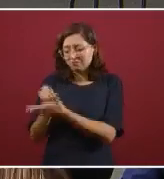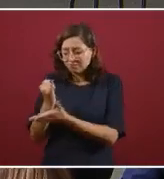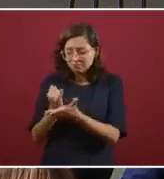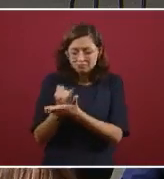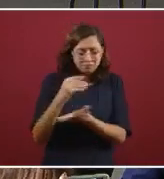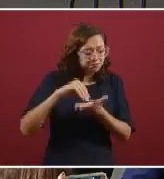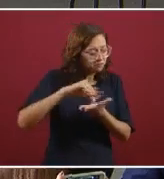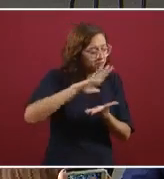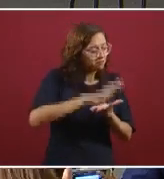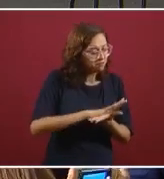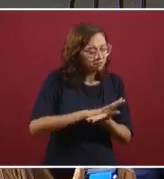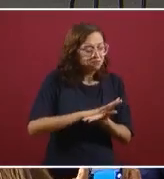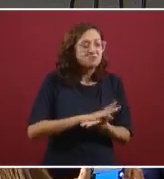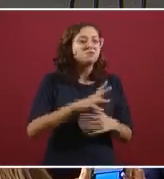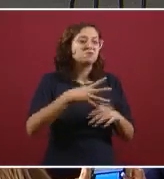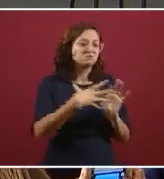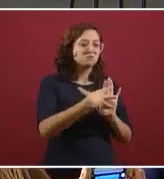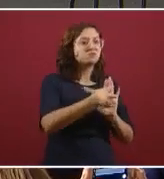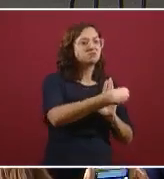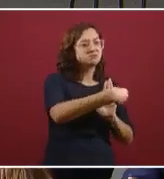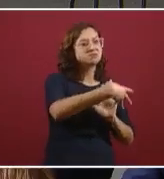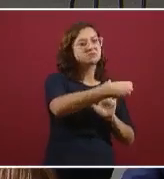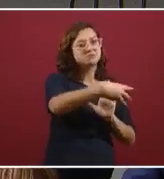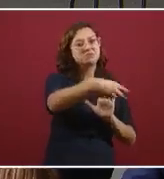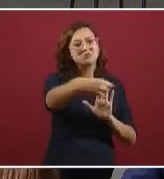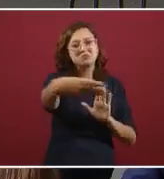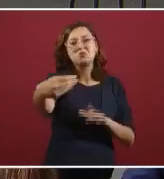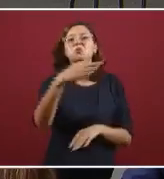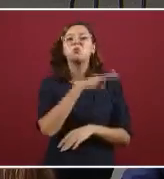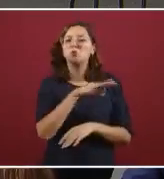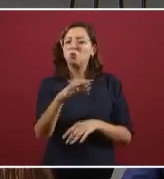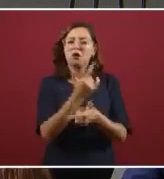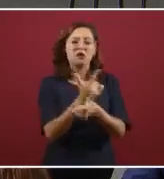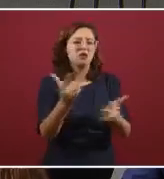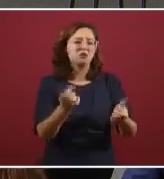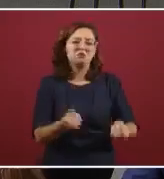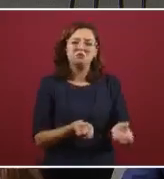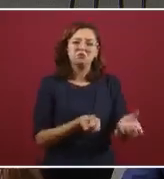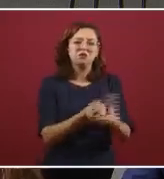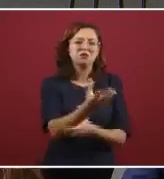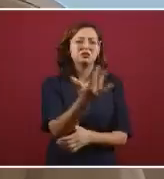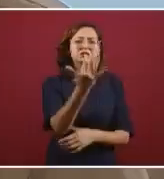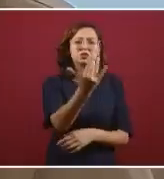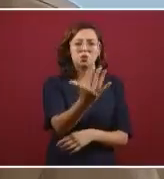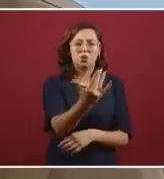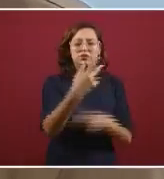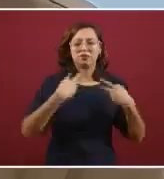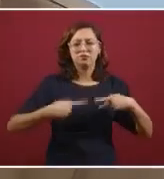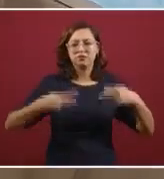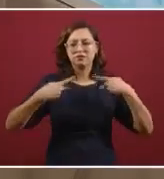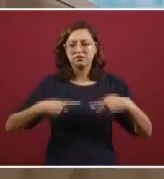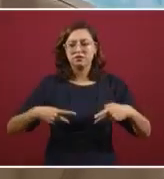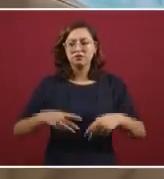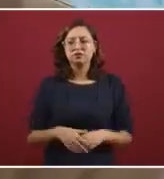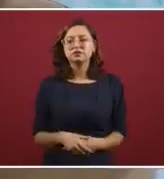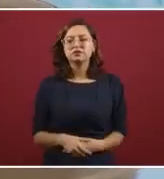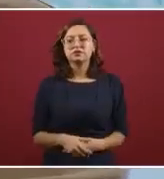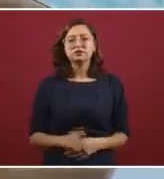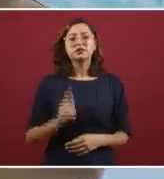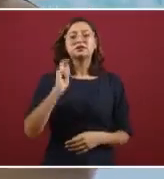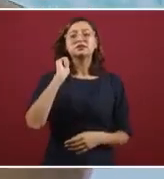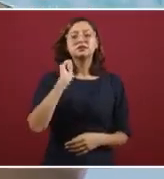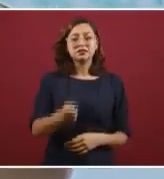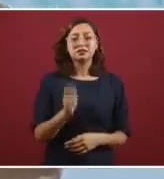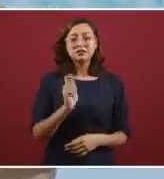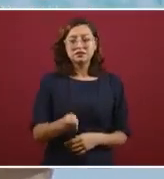autoridad judicial pueda liberar a otros 50 detenidos en este proceso. ¿Qué implica esto o